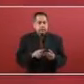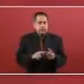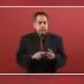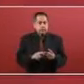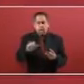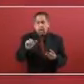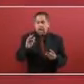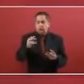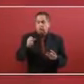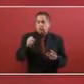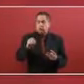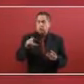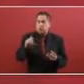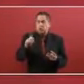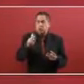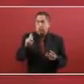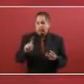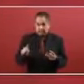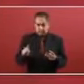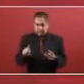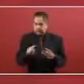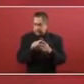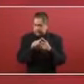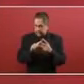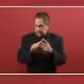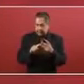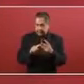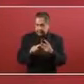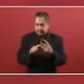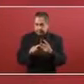y Alfonso López Alvarado.